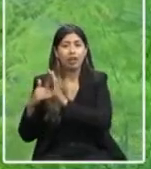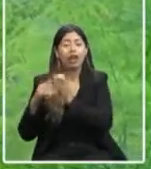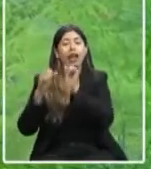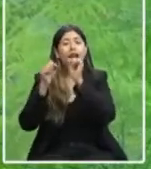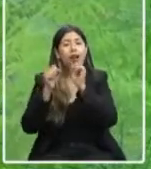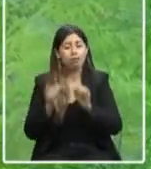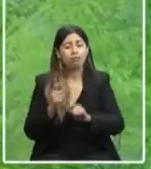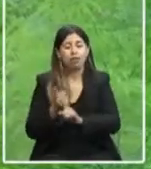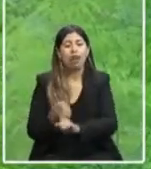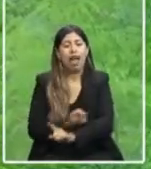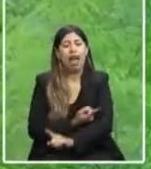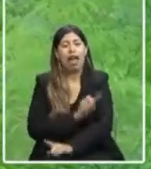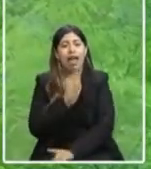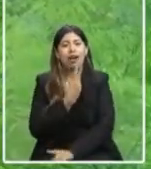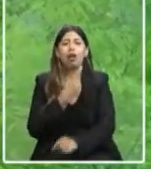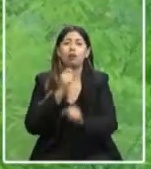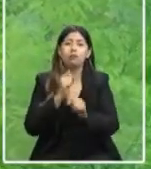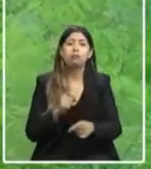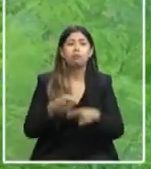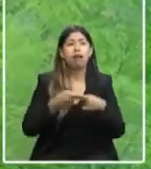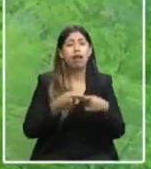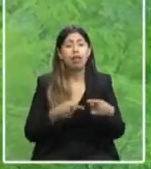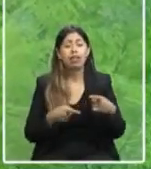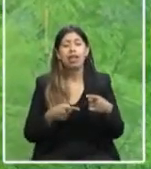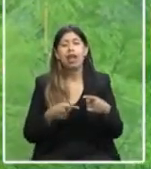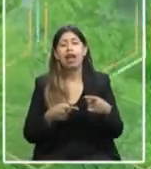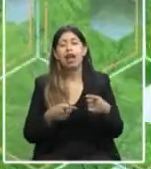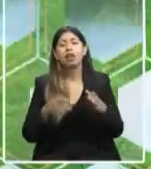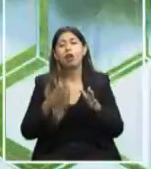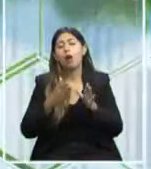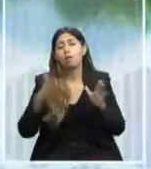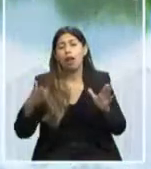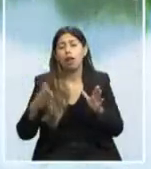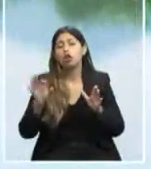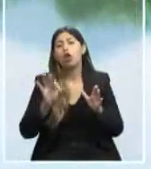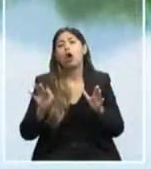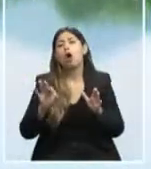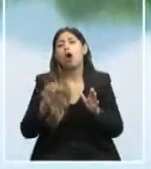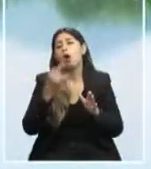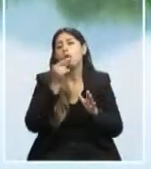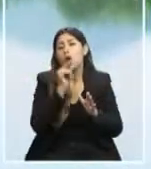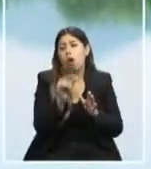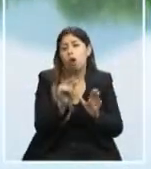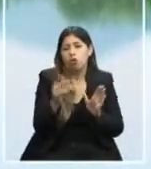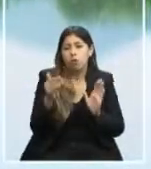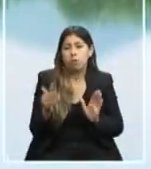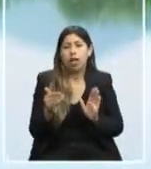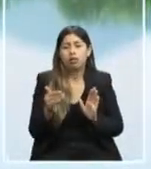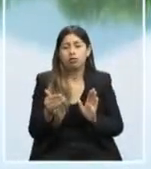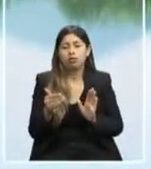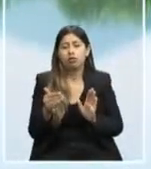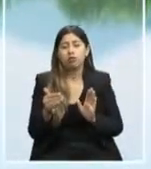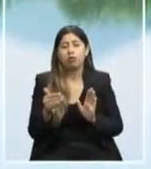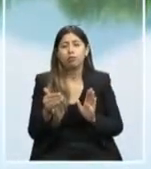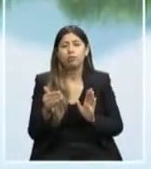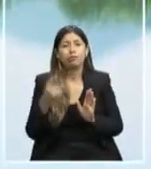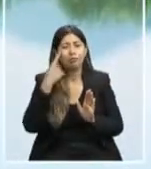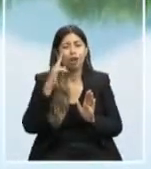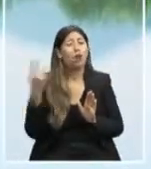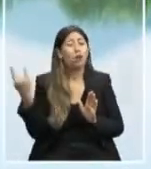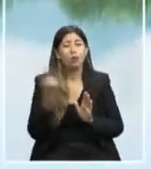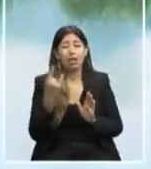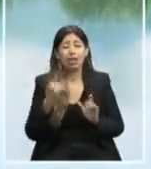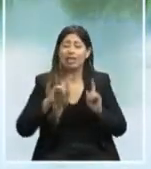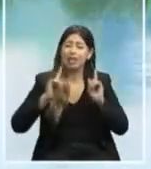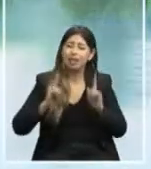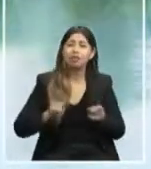de largo plazo, pueden ser de mediano plazo o de corto plazo, según las urgencias, claramente debemos empezar